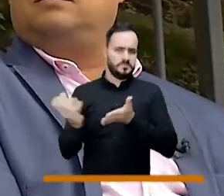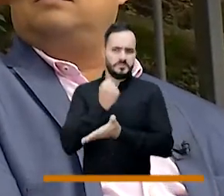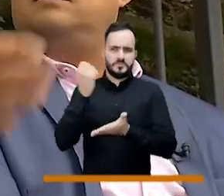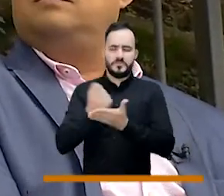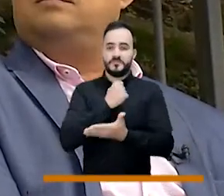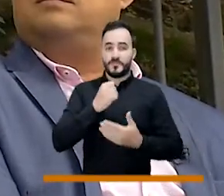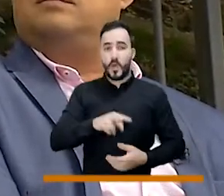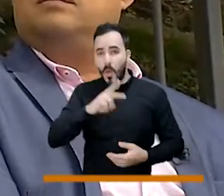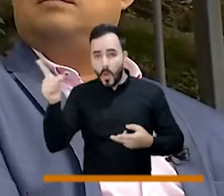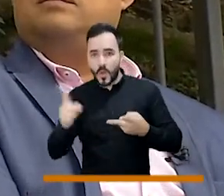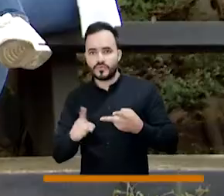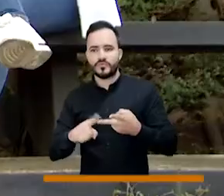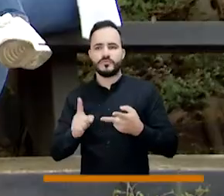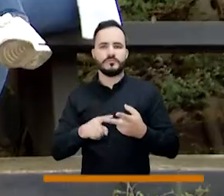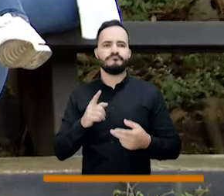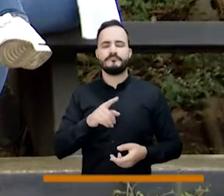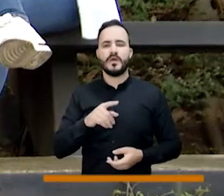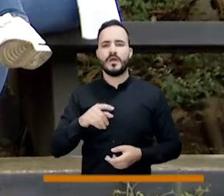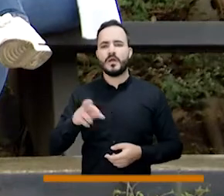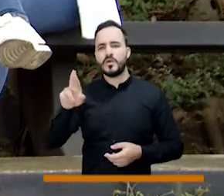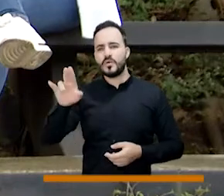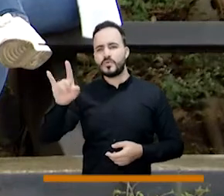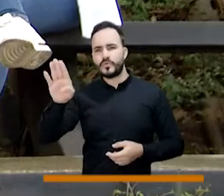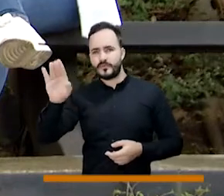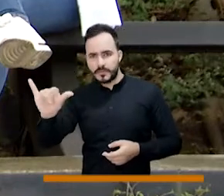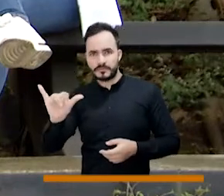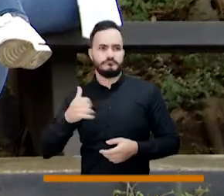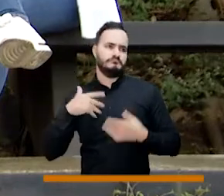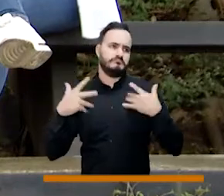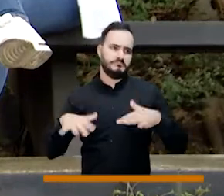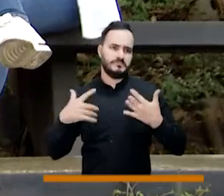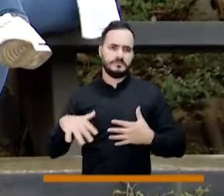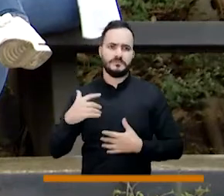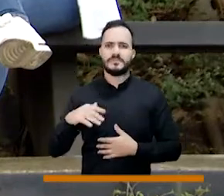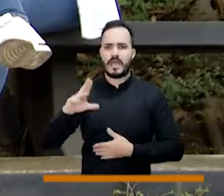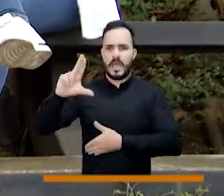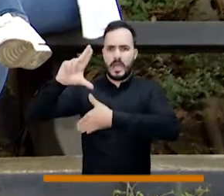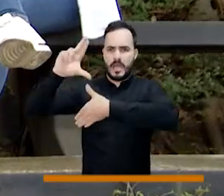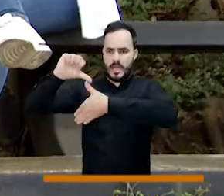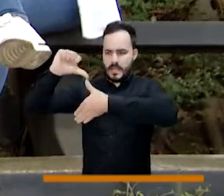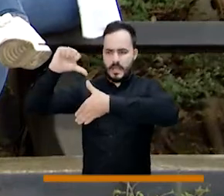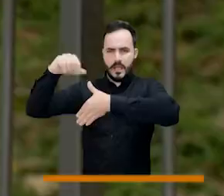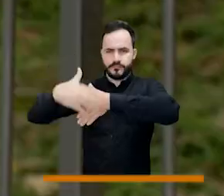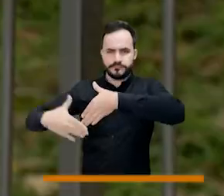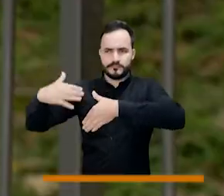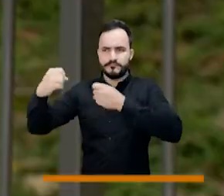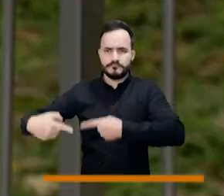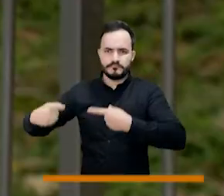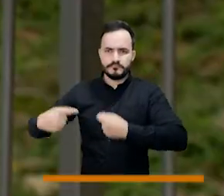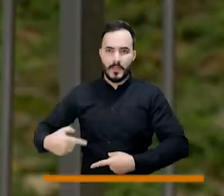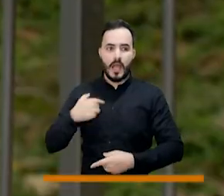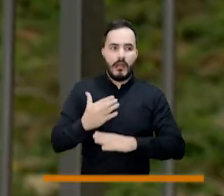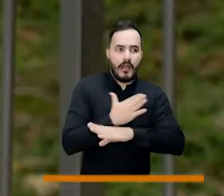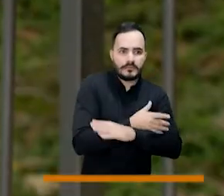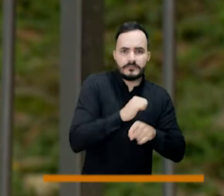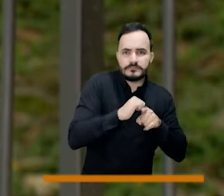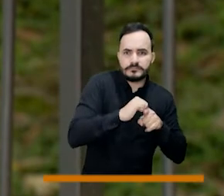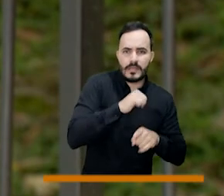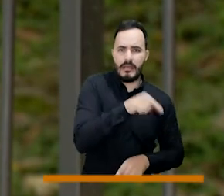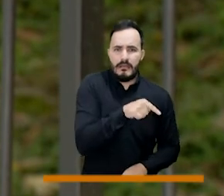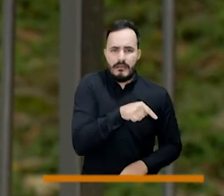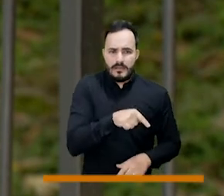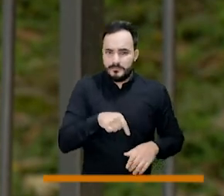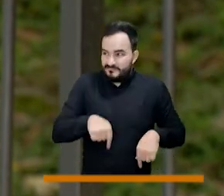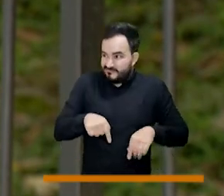tenemos base de la selección Colombia de rugby, ¿cierto? Que ya estamos gestando mucho en Sudamérica. Cuántos sueños se han gestado acá desde